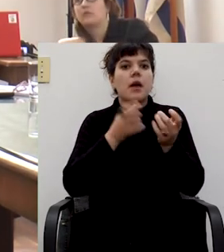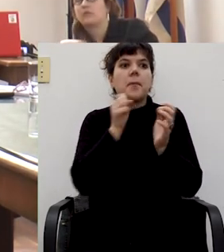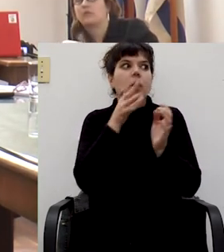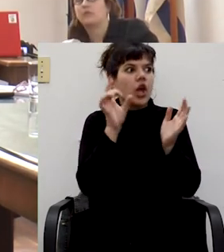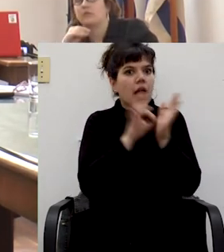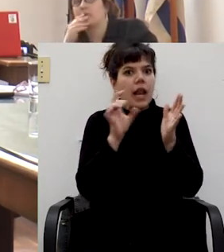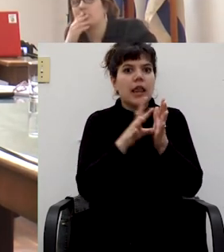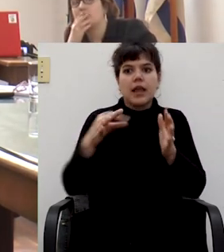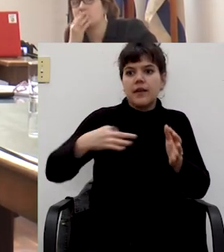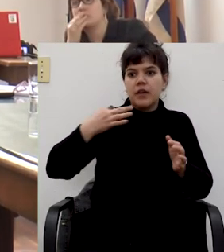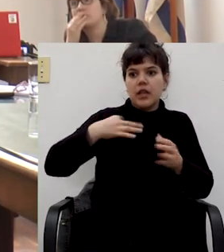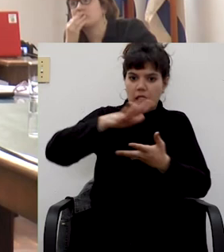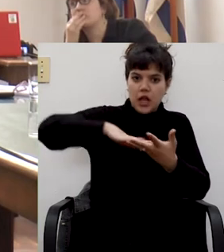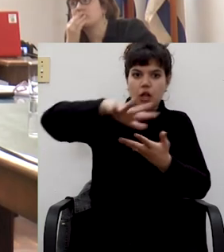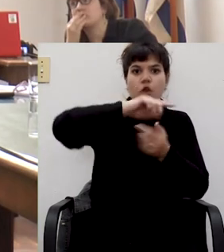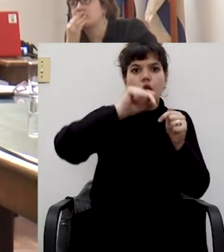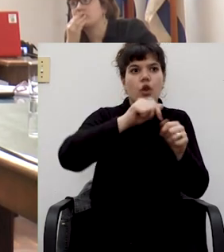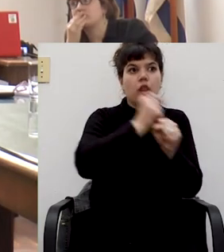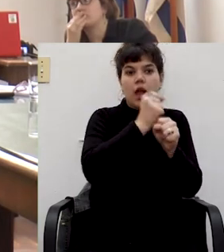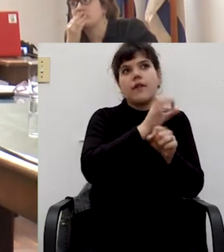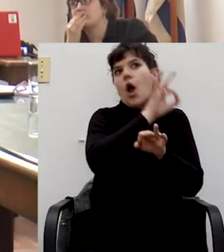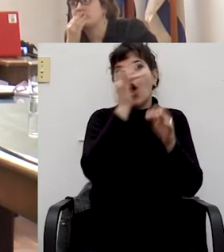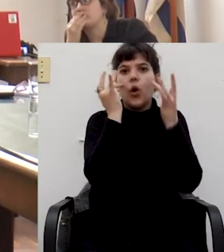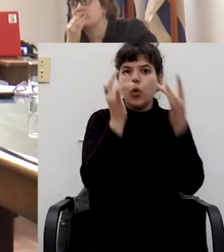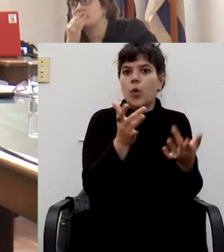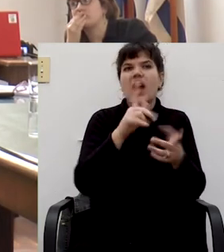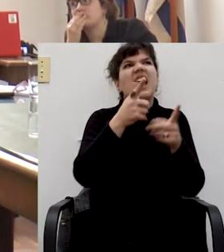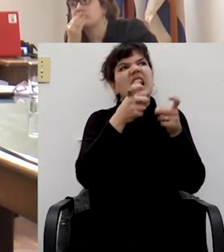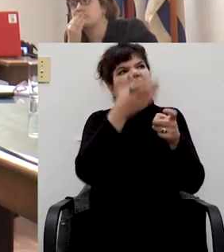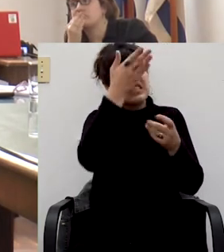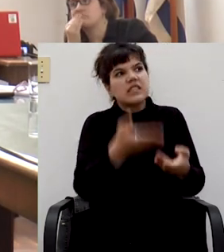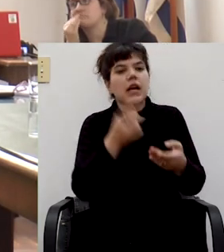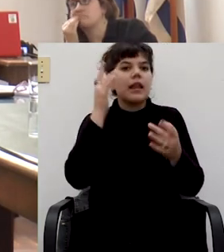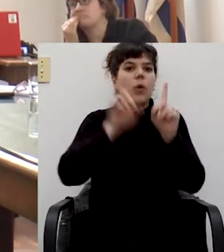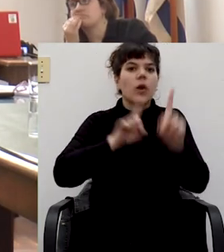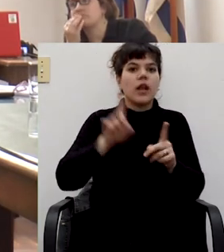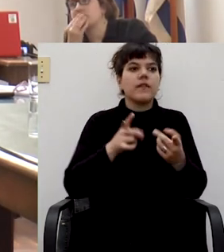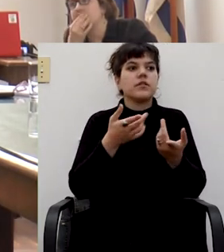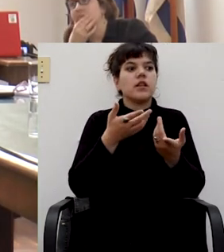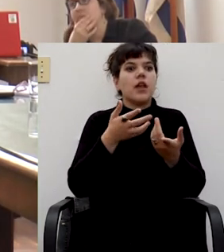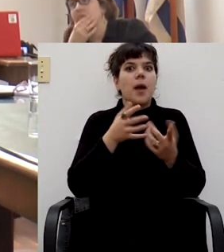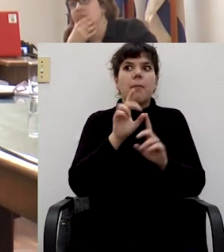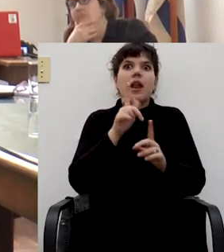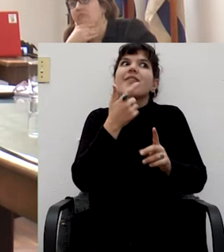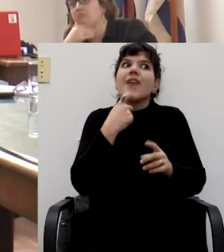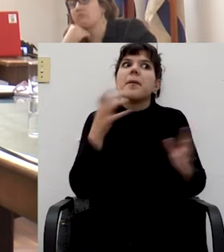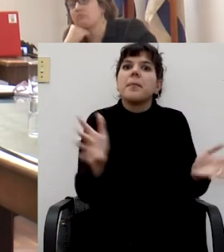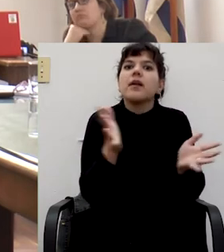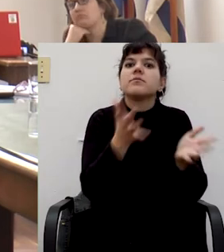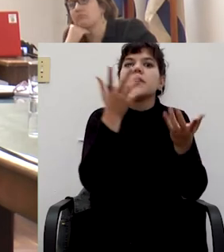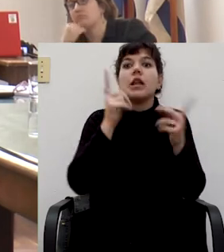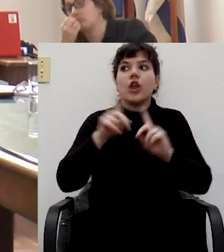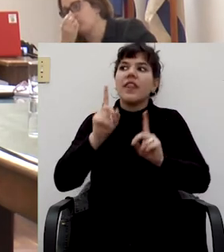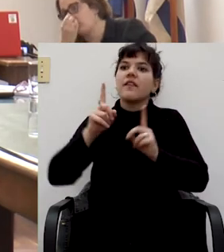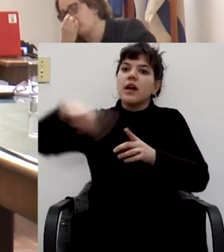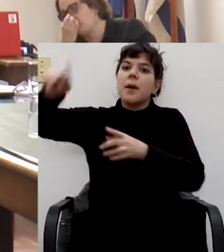calidad en el entorno en el que está, qué cosas necesita la universidad que no está teniendo. Entonces, hacer partícipes a las personas